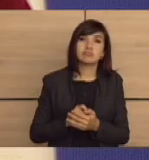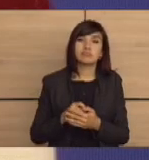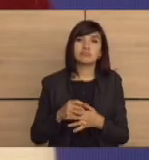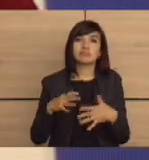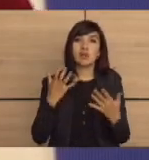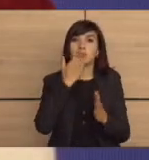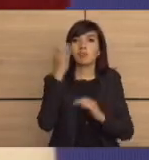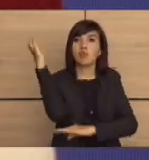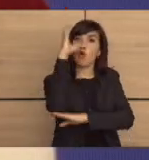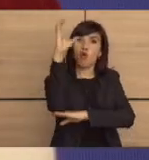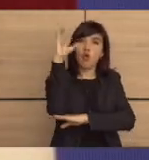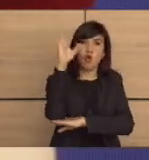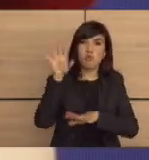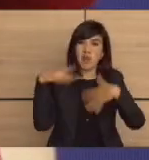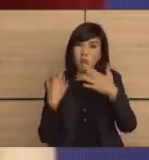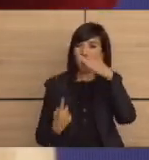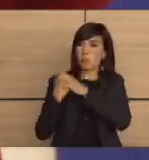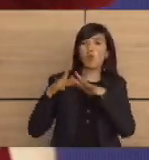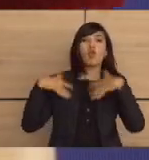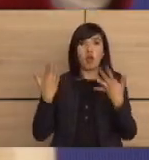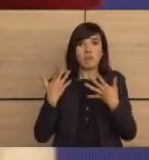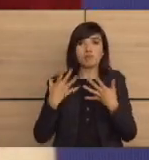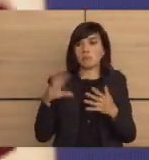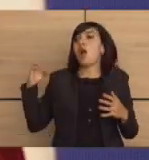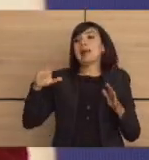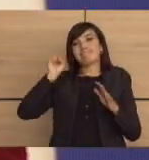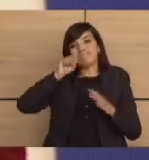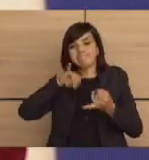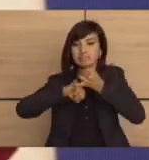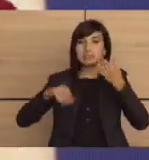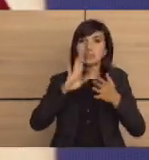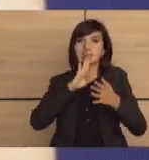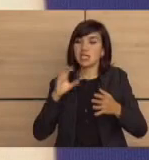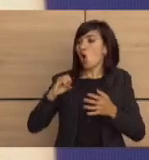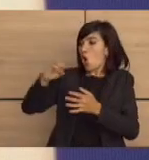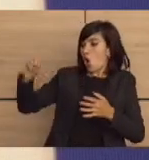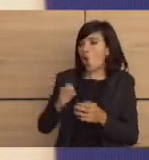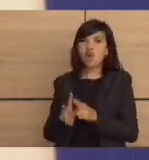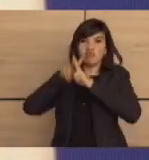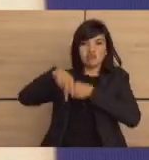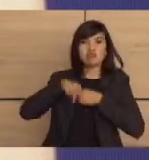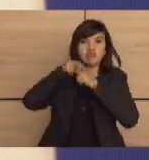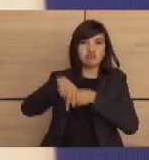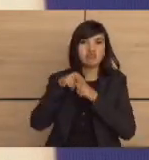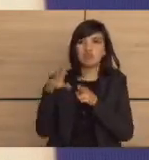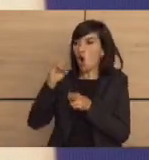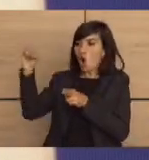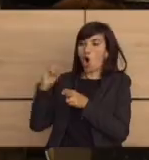masculina, blanca, montada a caballo y de hace 200 años. O sea,